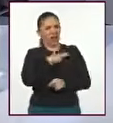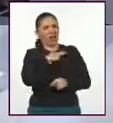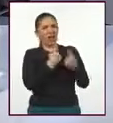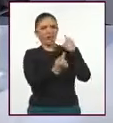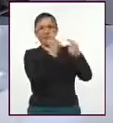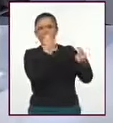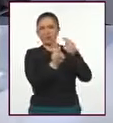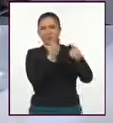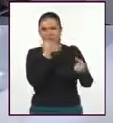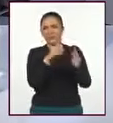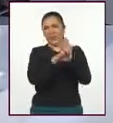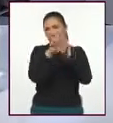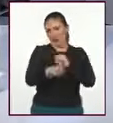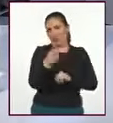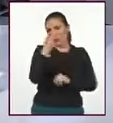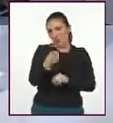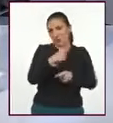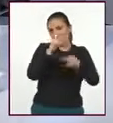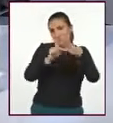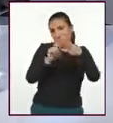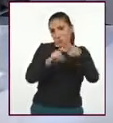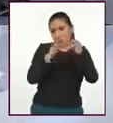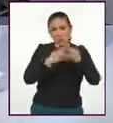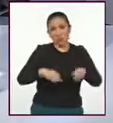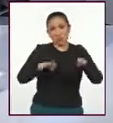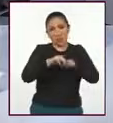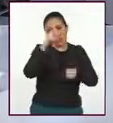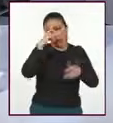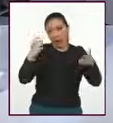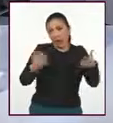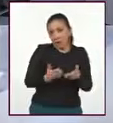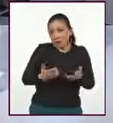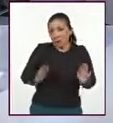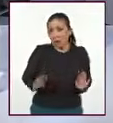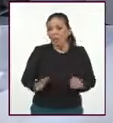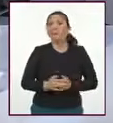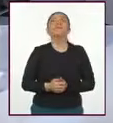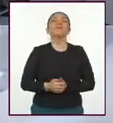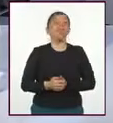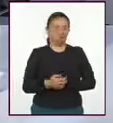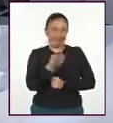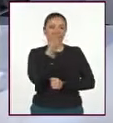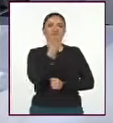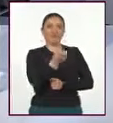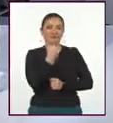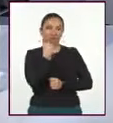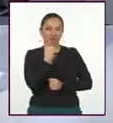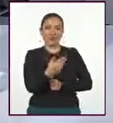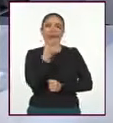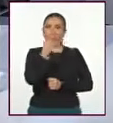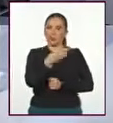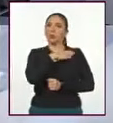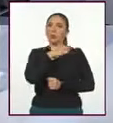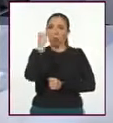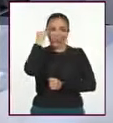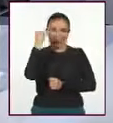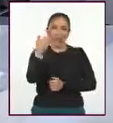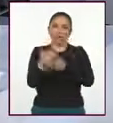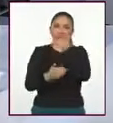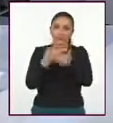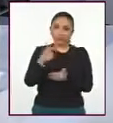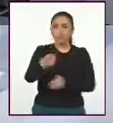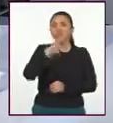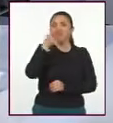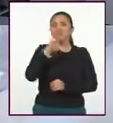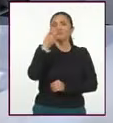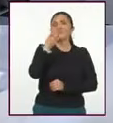en eso como primera posibilidad ya pudiera ser un buen camino. Exactamente. Sí, es un buen camino justo esta palabra que